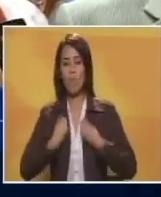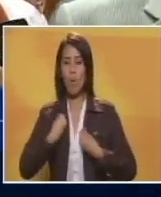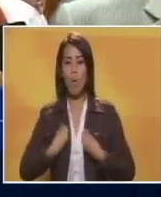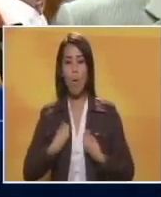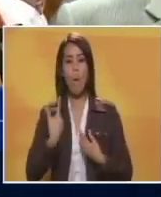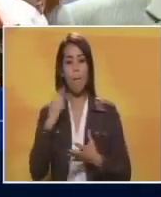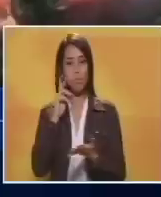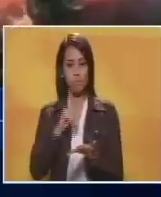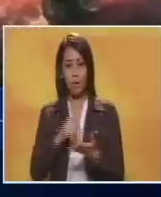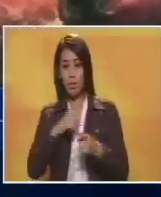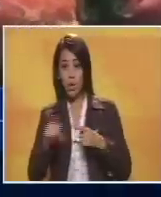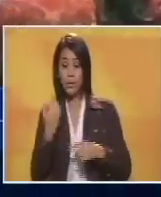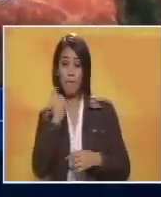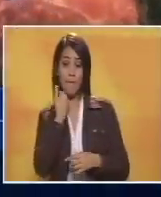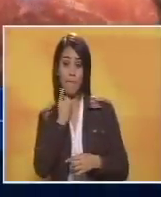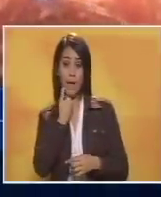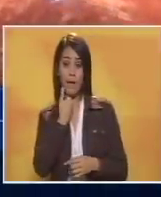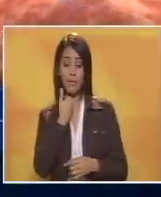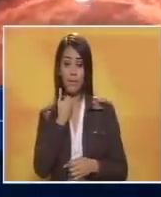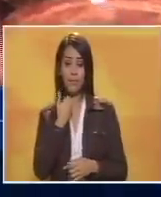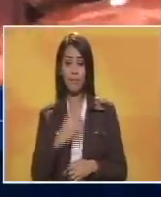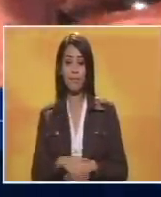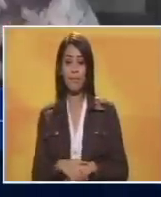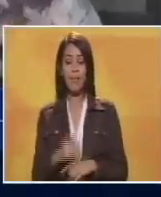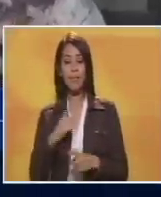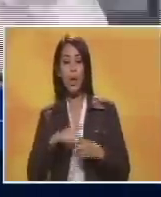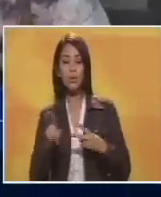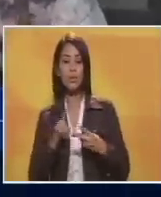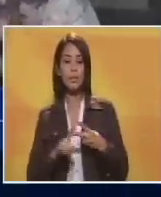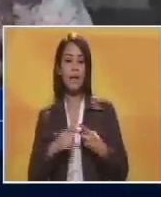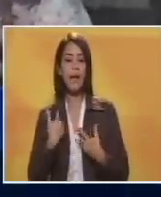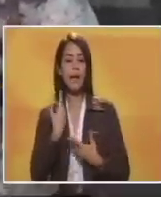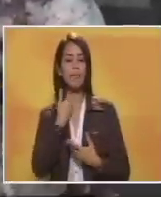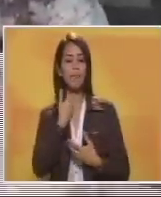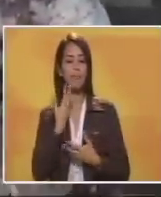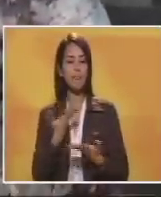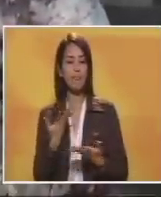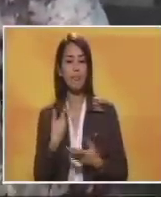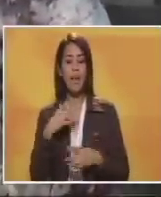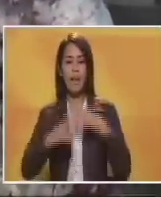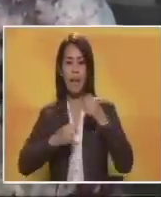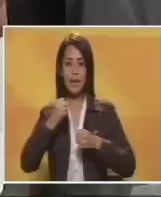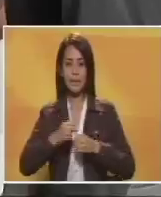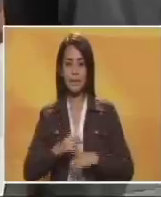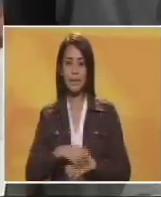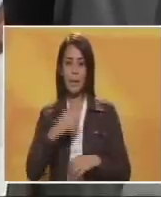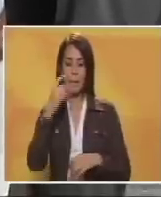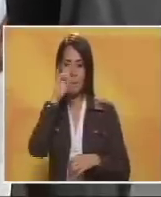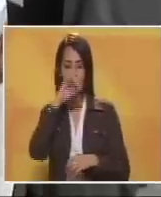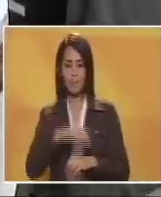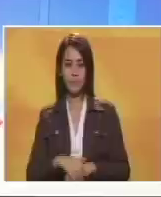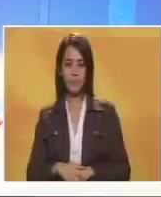por la presencia de otras enfermedades como la brucelosis, que afecta directamente la leche de vaca.